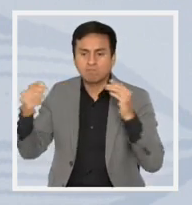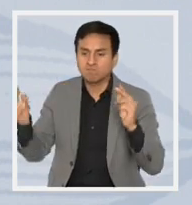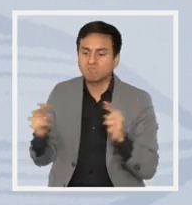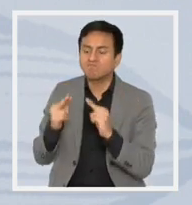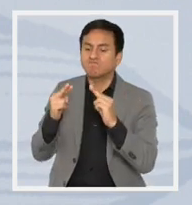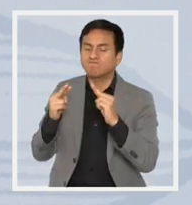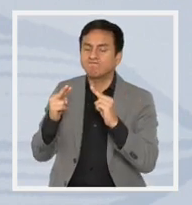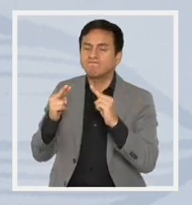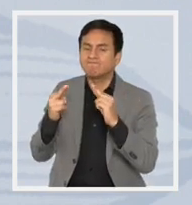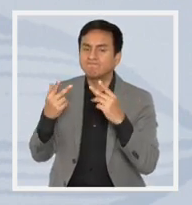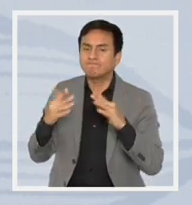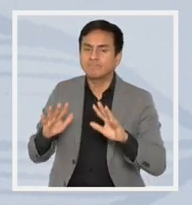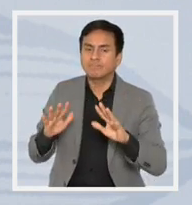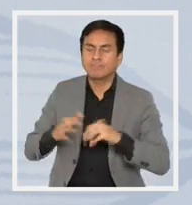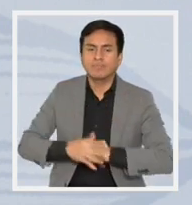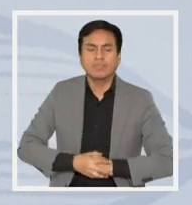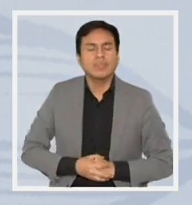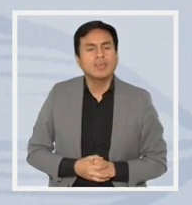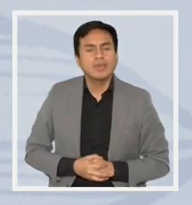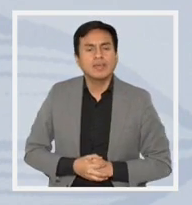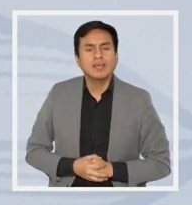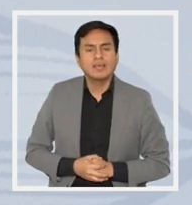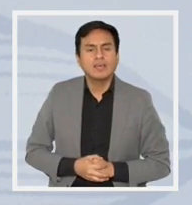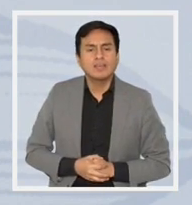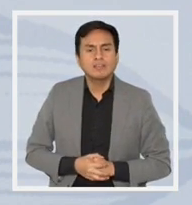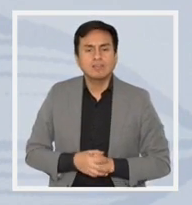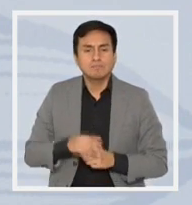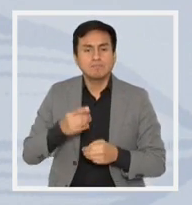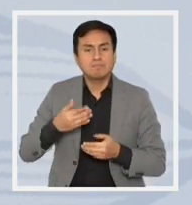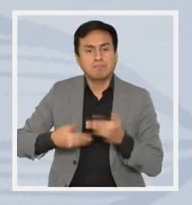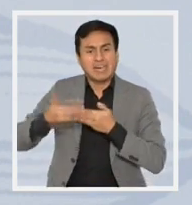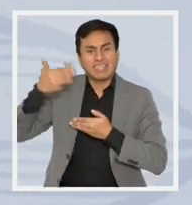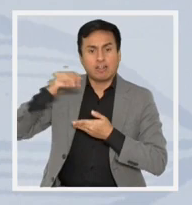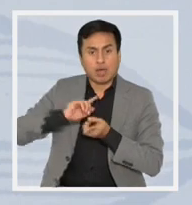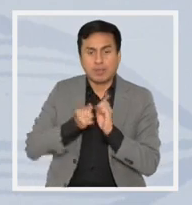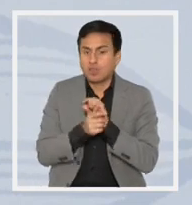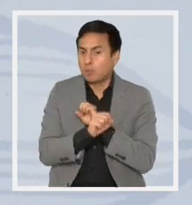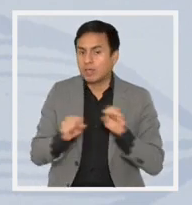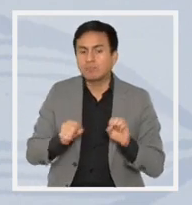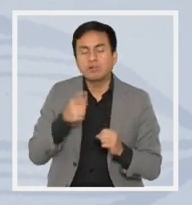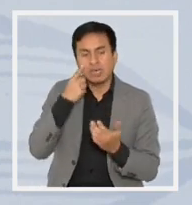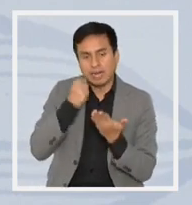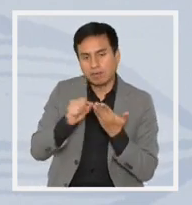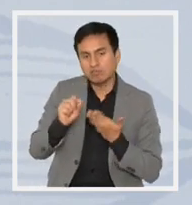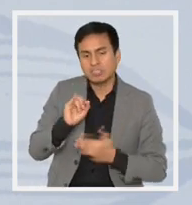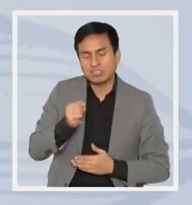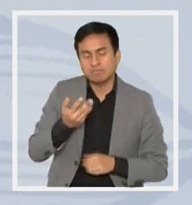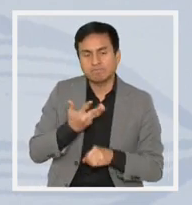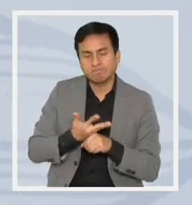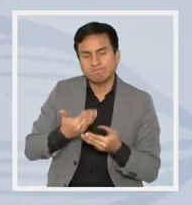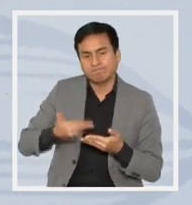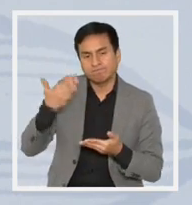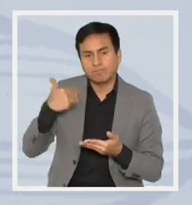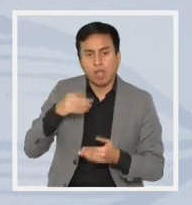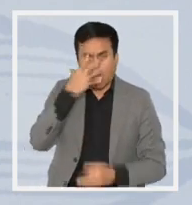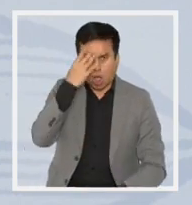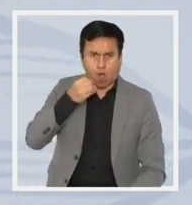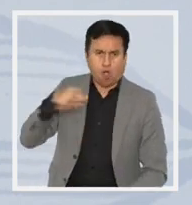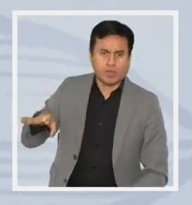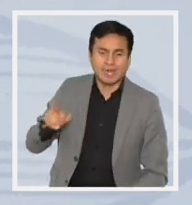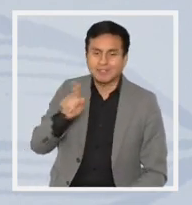encontrado. Y aunque no podemos cambiar el pasado, si reconocerlo y no